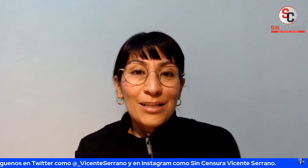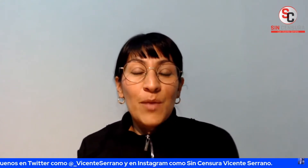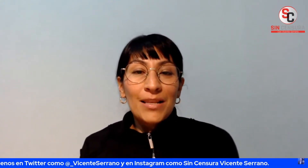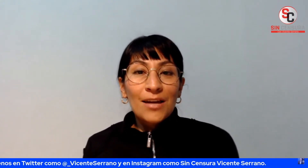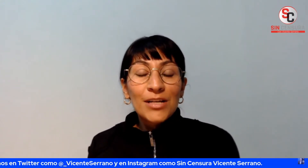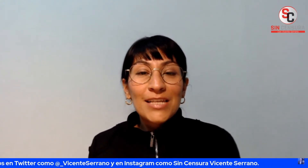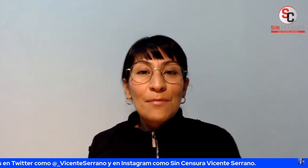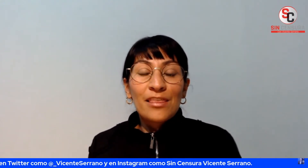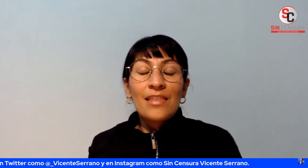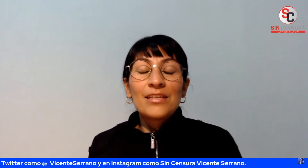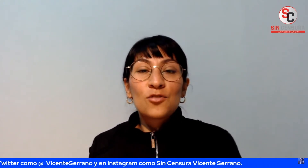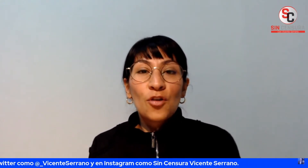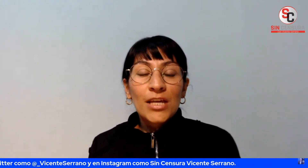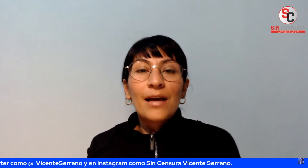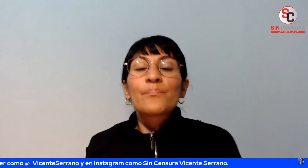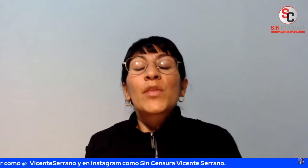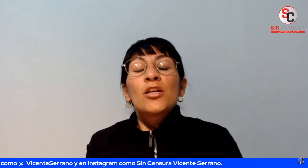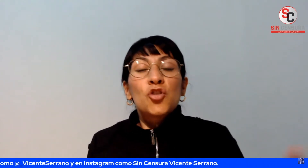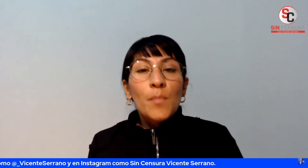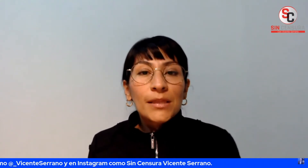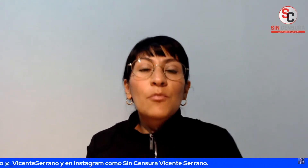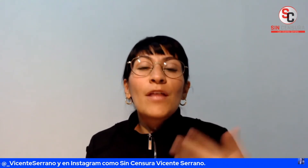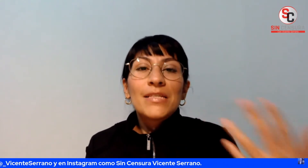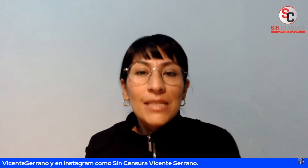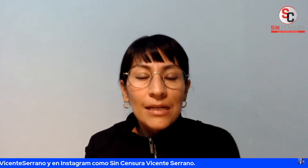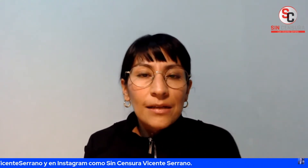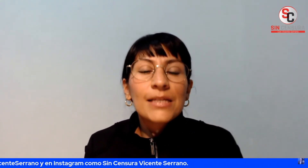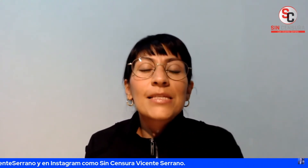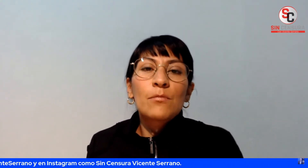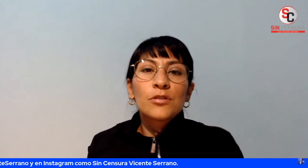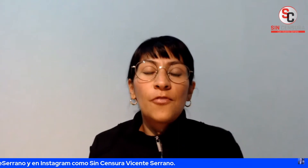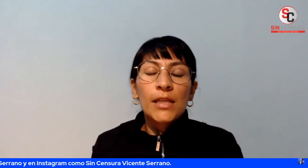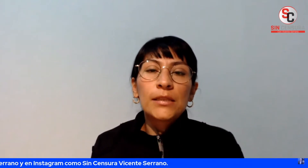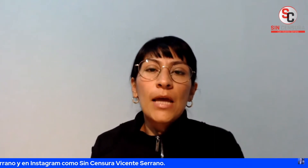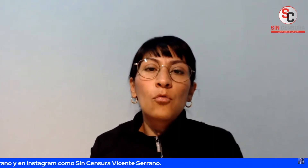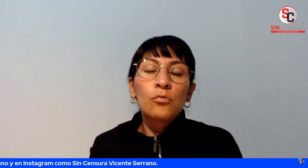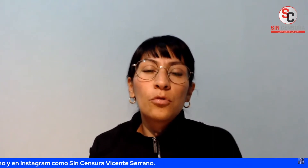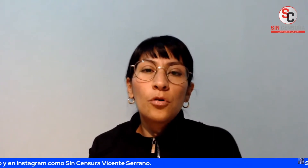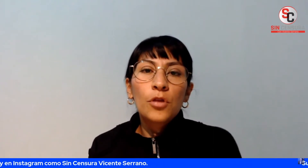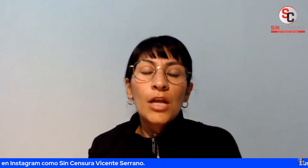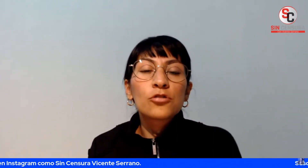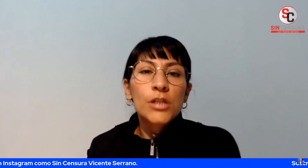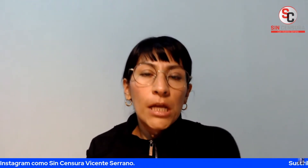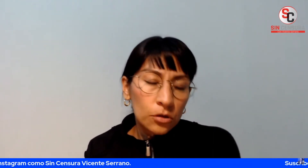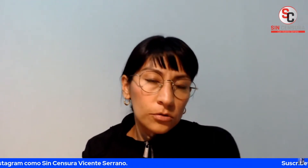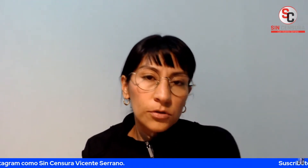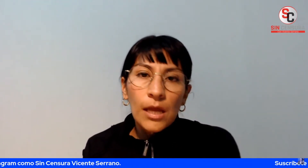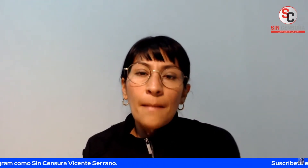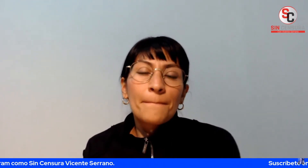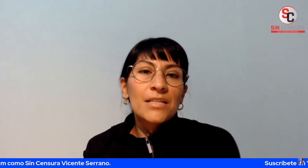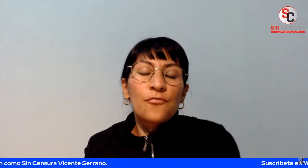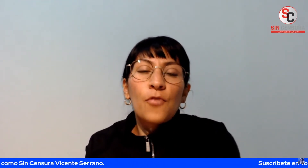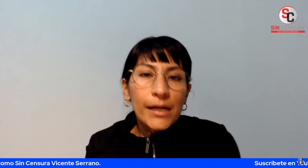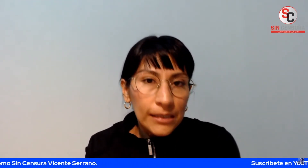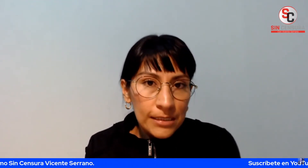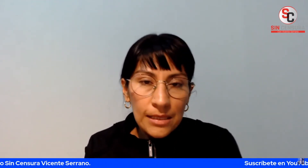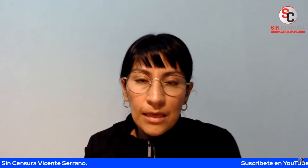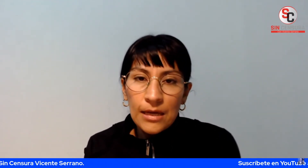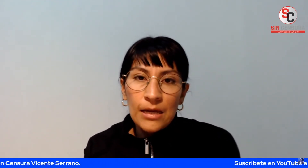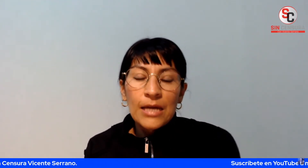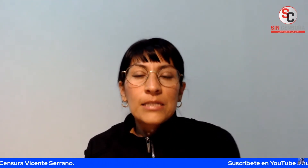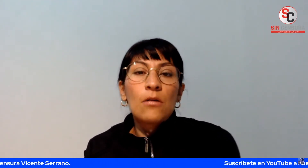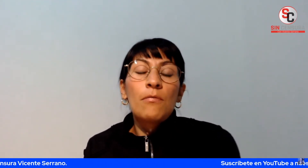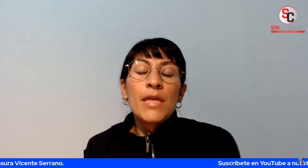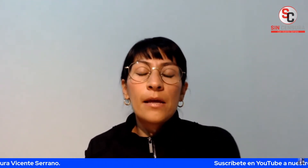aplaudieron y respaldaron esa verdad histórica. Yo me atrevo a decir que estamos frente a uno de los retos más